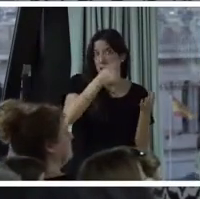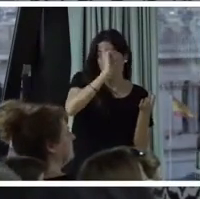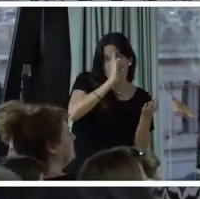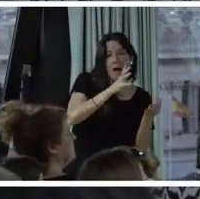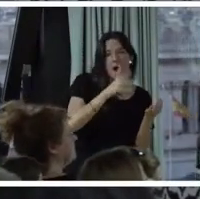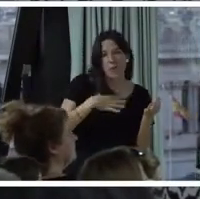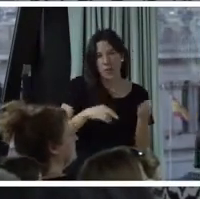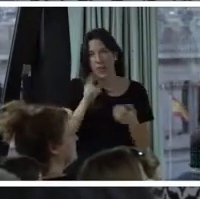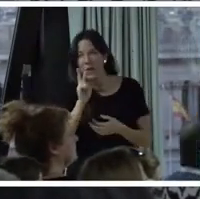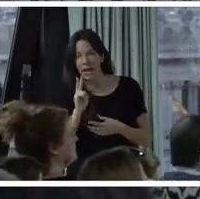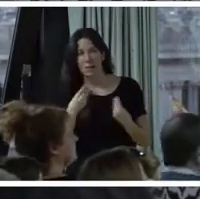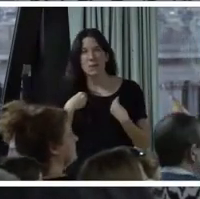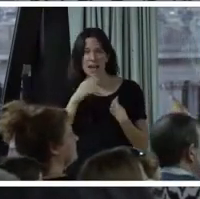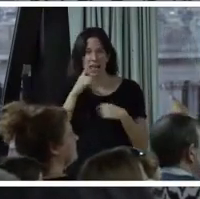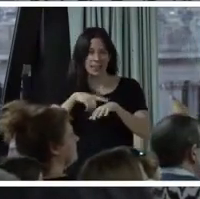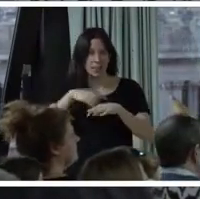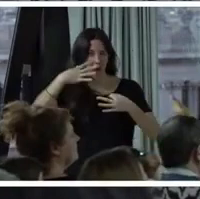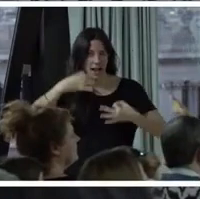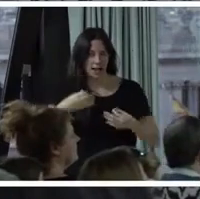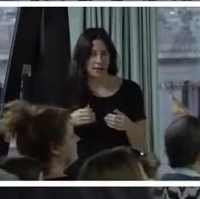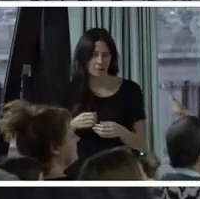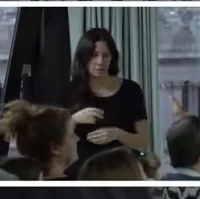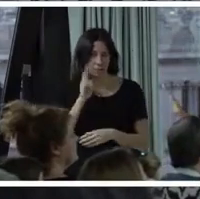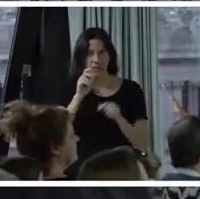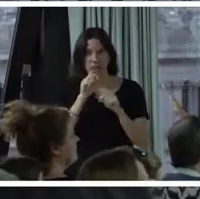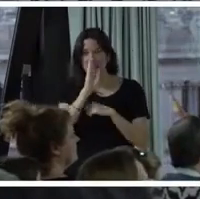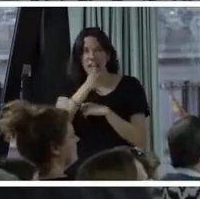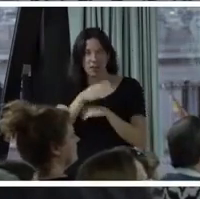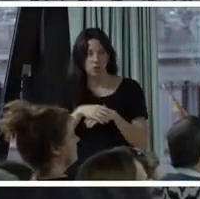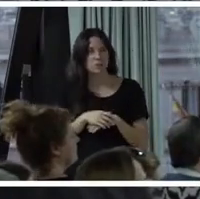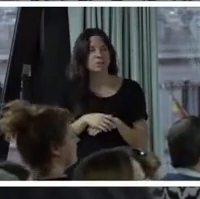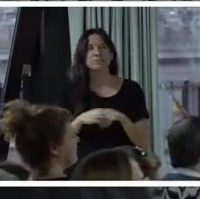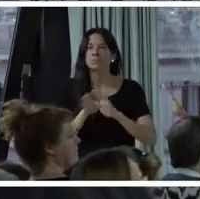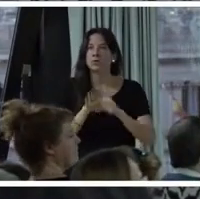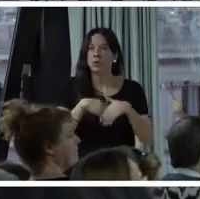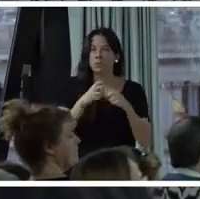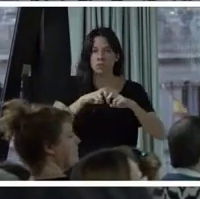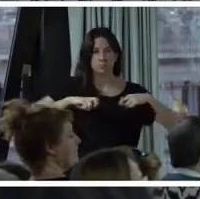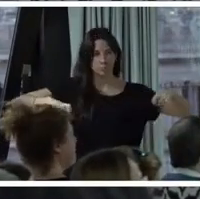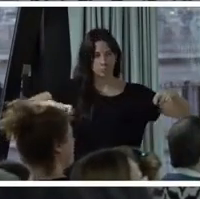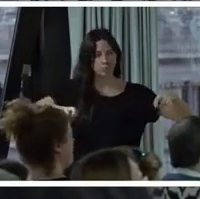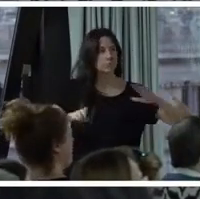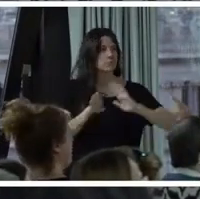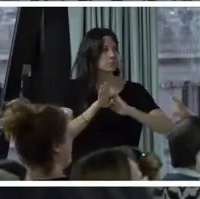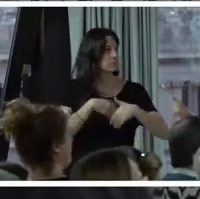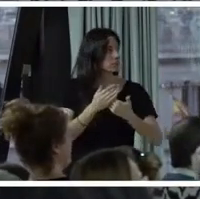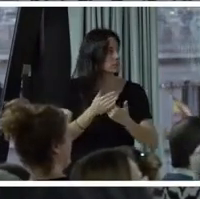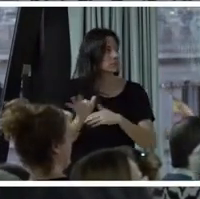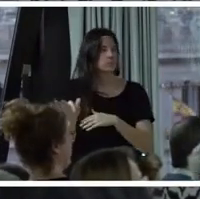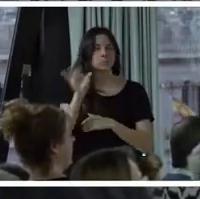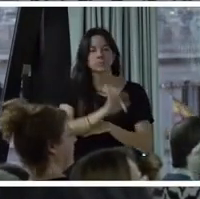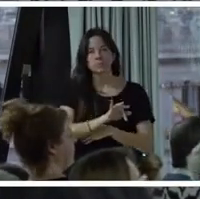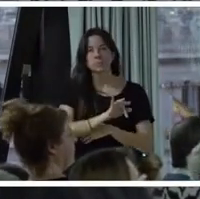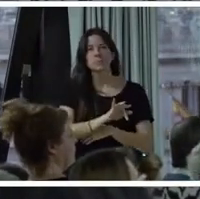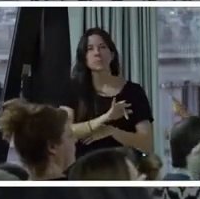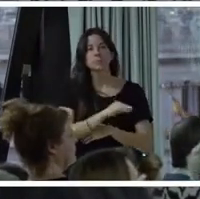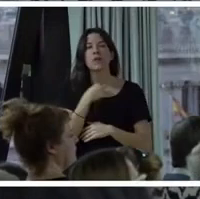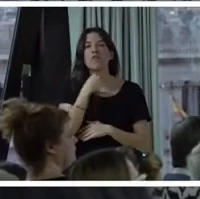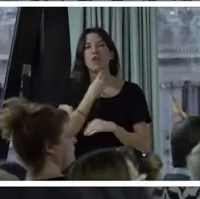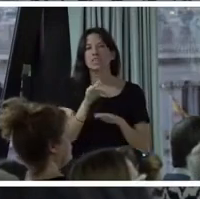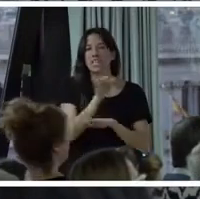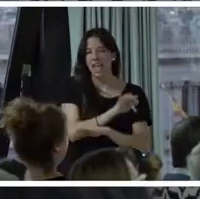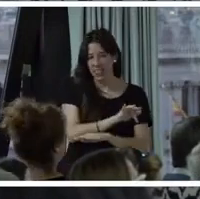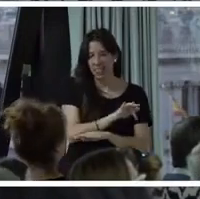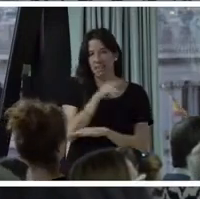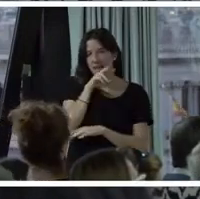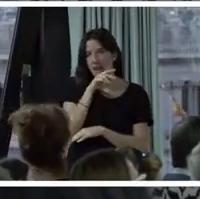desgracia en tiempo real y siguiendo con la con la mesa eh tenemos la siguiente la siguiente voz que